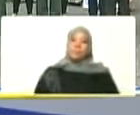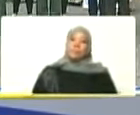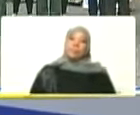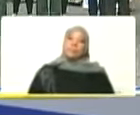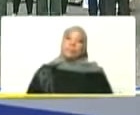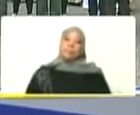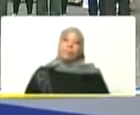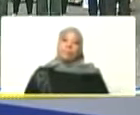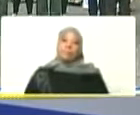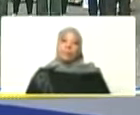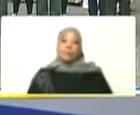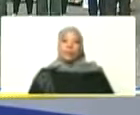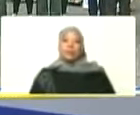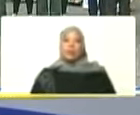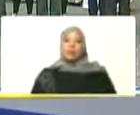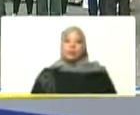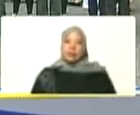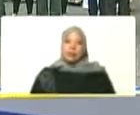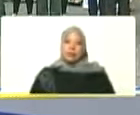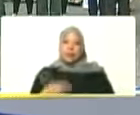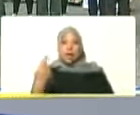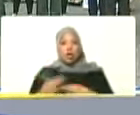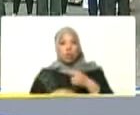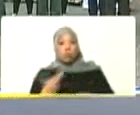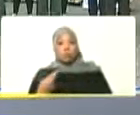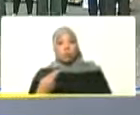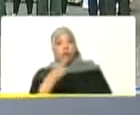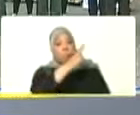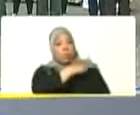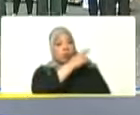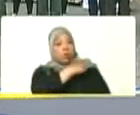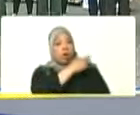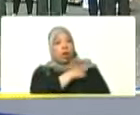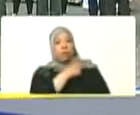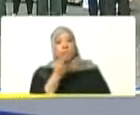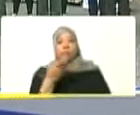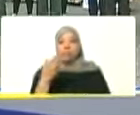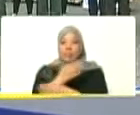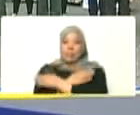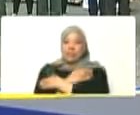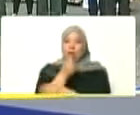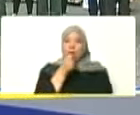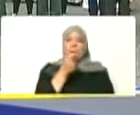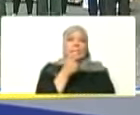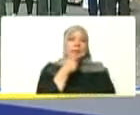líder militar revolucionario, Vladimir Padrino López,